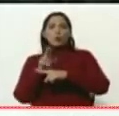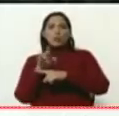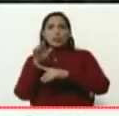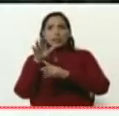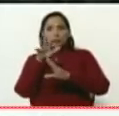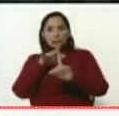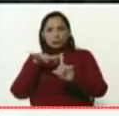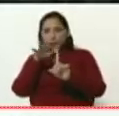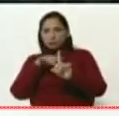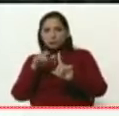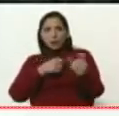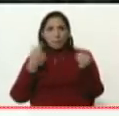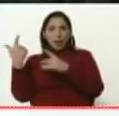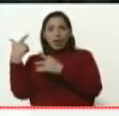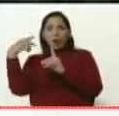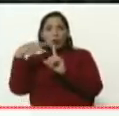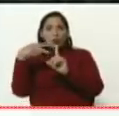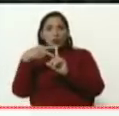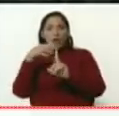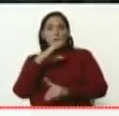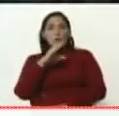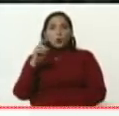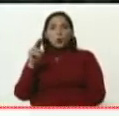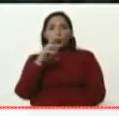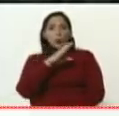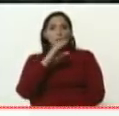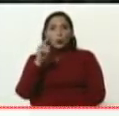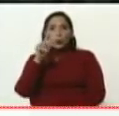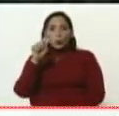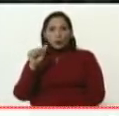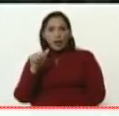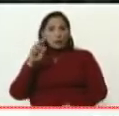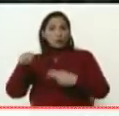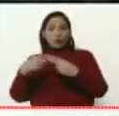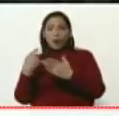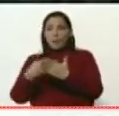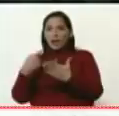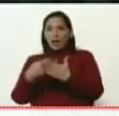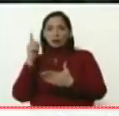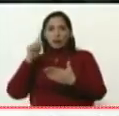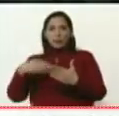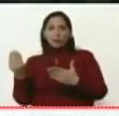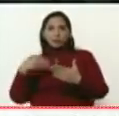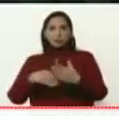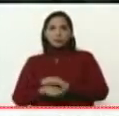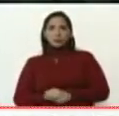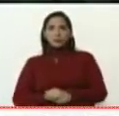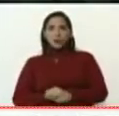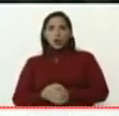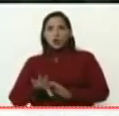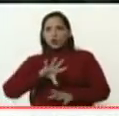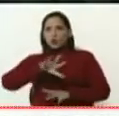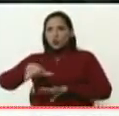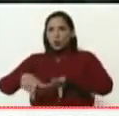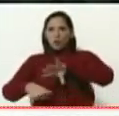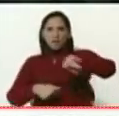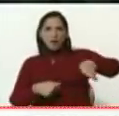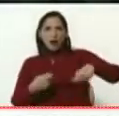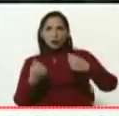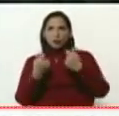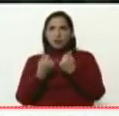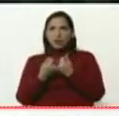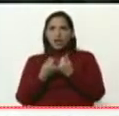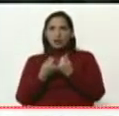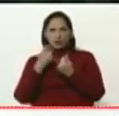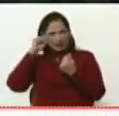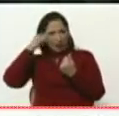metieron en un hotel de Cúcuta que nunca pagaron. Además de eso, se agarraron la plata, ¿se acuerdan el escándalo del Cucutazo